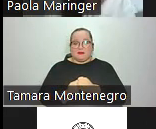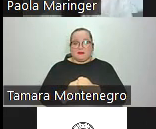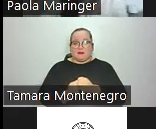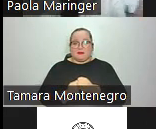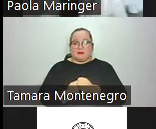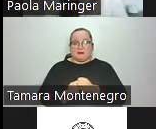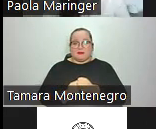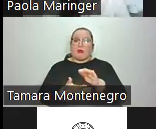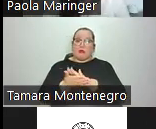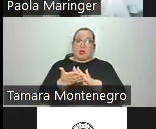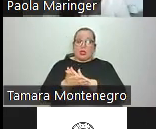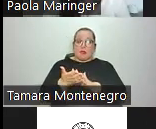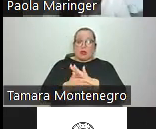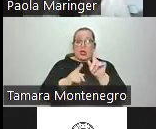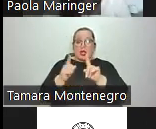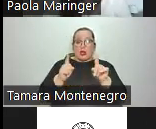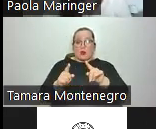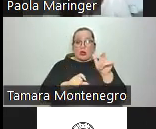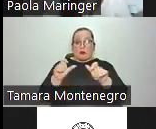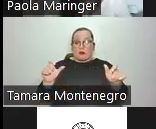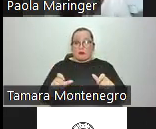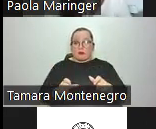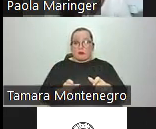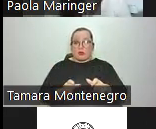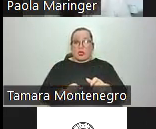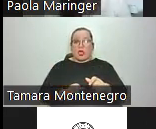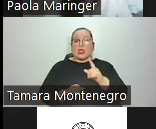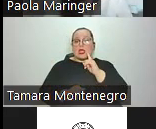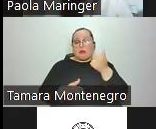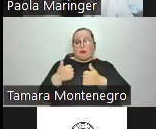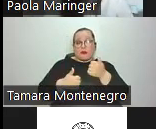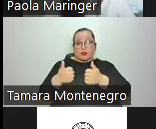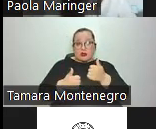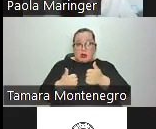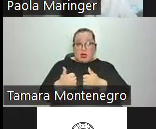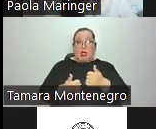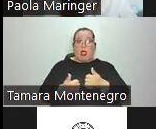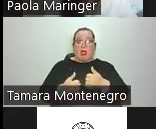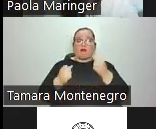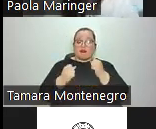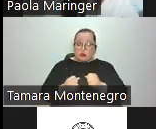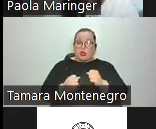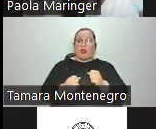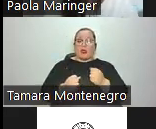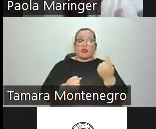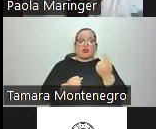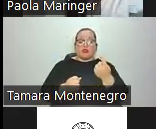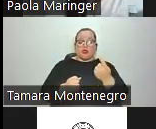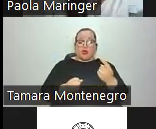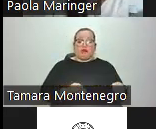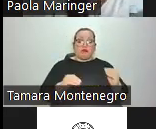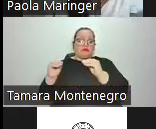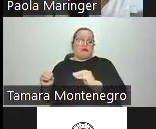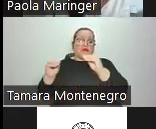¿Ya? Por ejemplo, hay personas que son profesionales, que tienen la capacidad de moverse, de trasladarse, sea